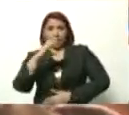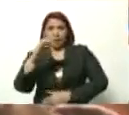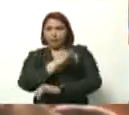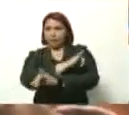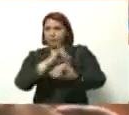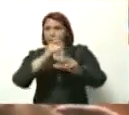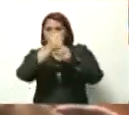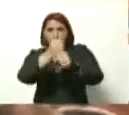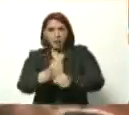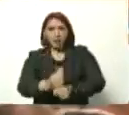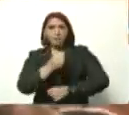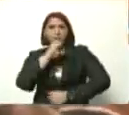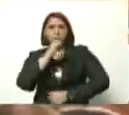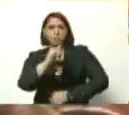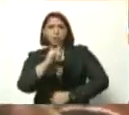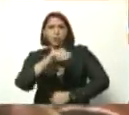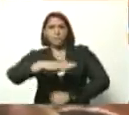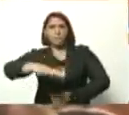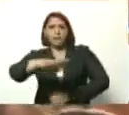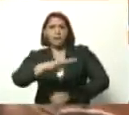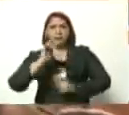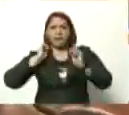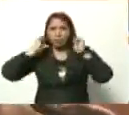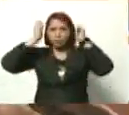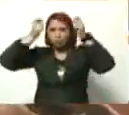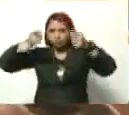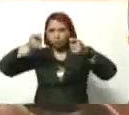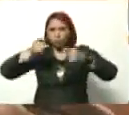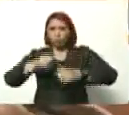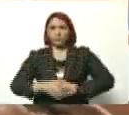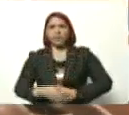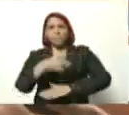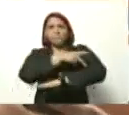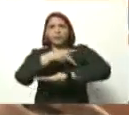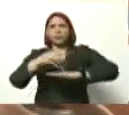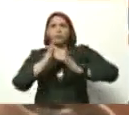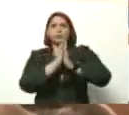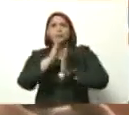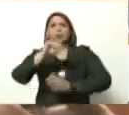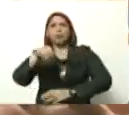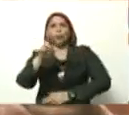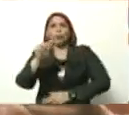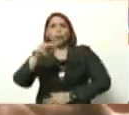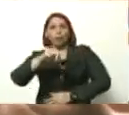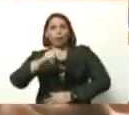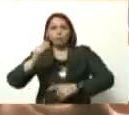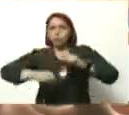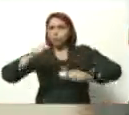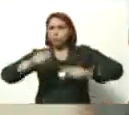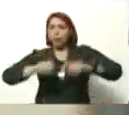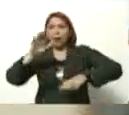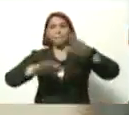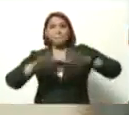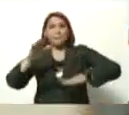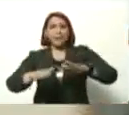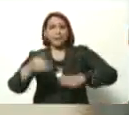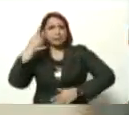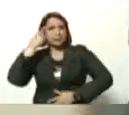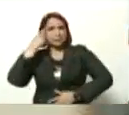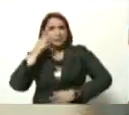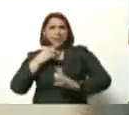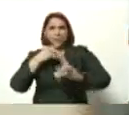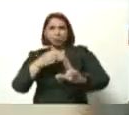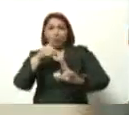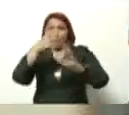puedan esperar esta noticia en la plaza capuchinos en la parroquia de san juan y bueno allí sonarán los tambores apenas se conozca este resultado este